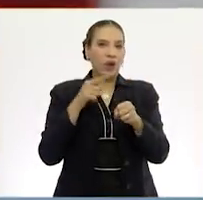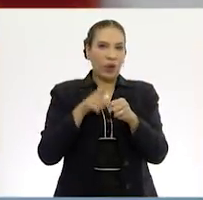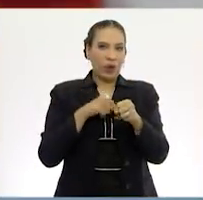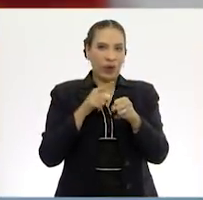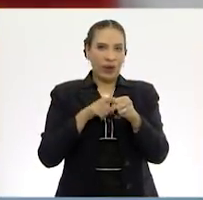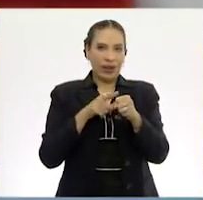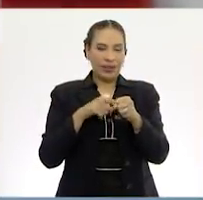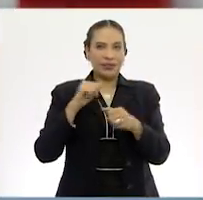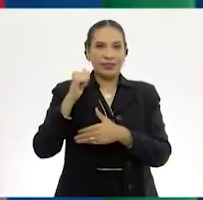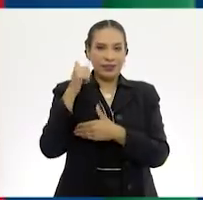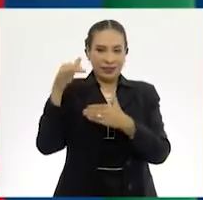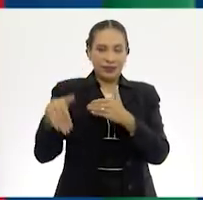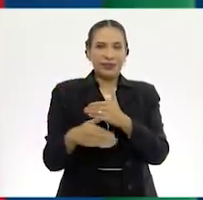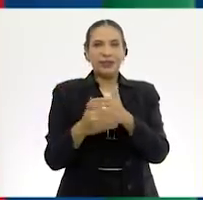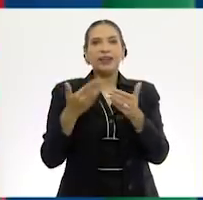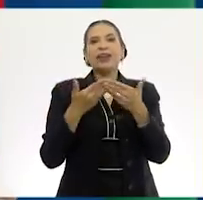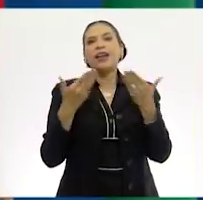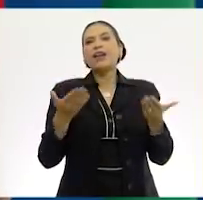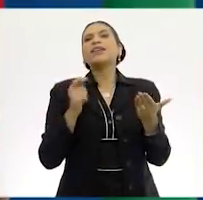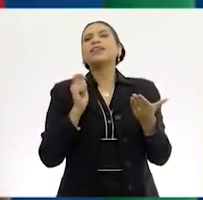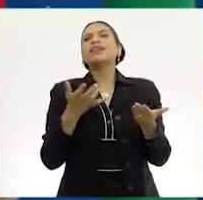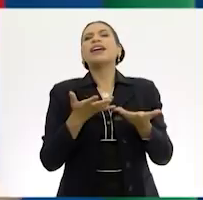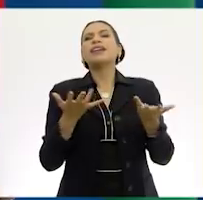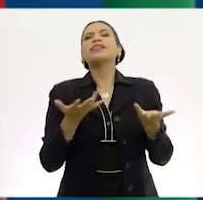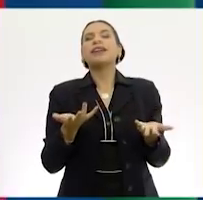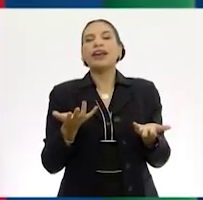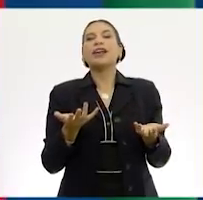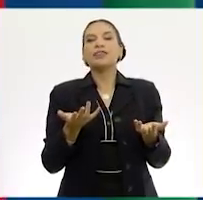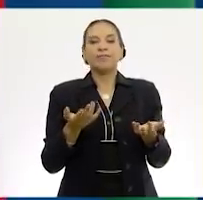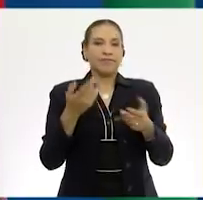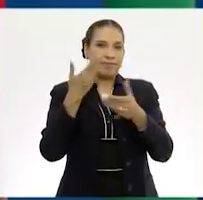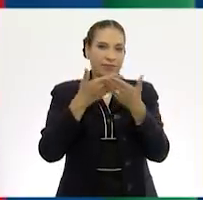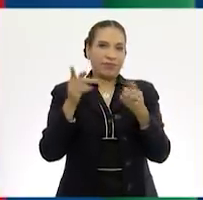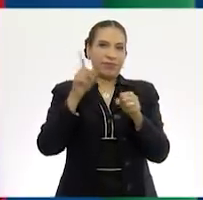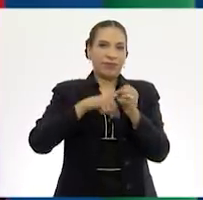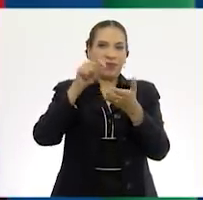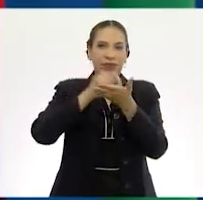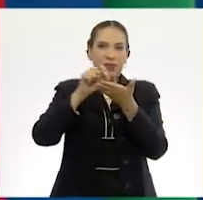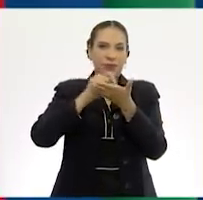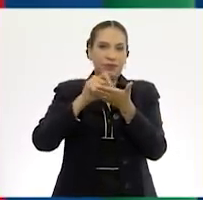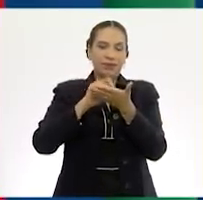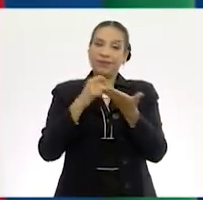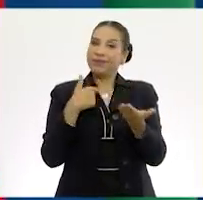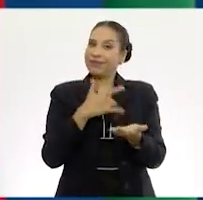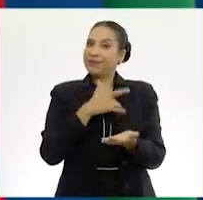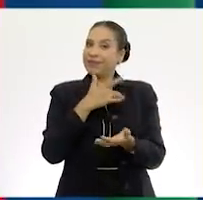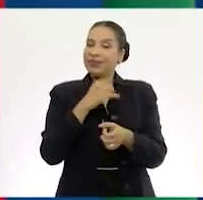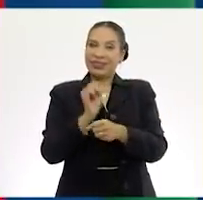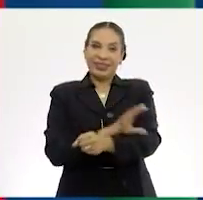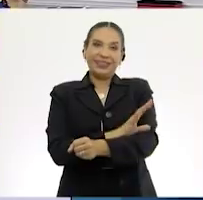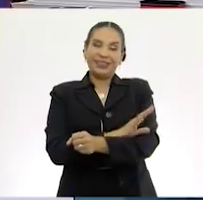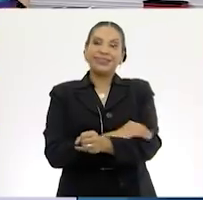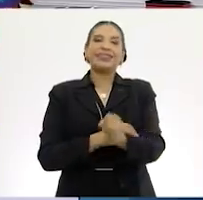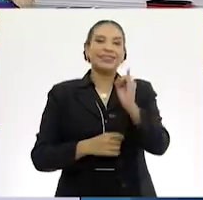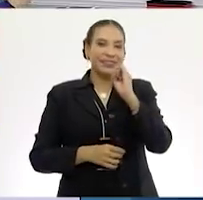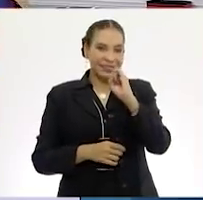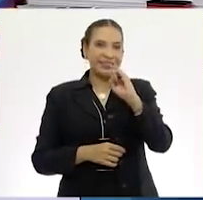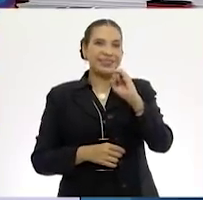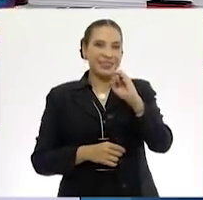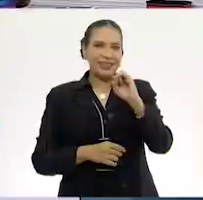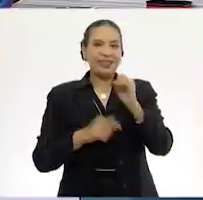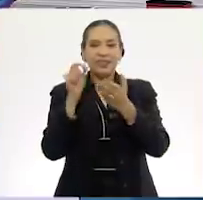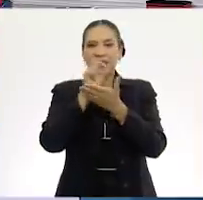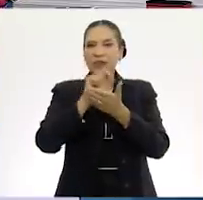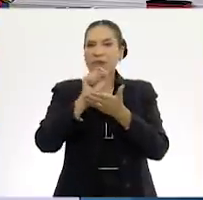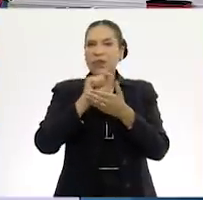abajo. ¿Qué vamos a hacer? Pues muy sencillo, Tom. Vamos a colorear. Eso me emociona. Bueno, sí, sí van a